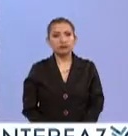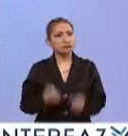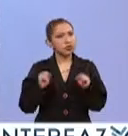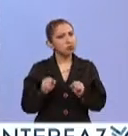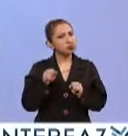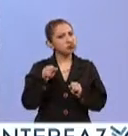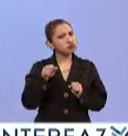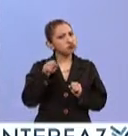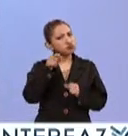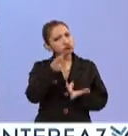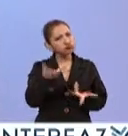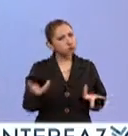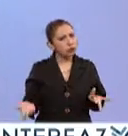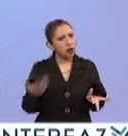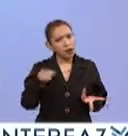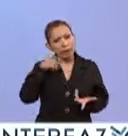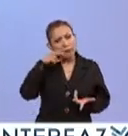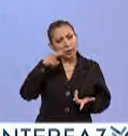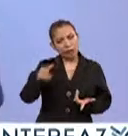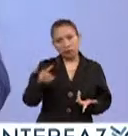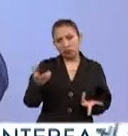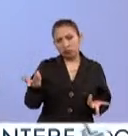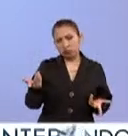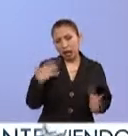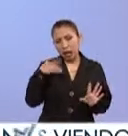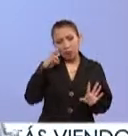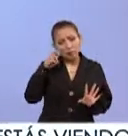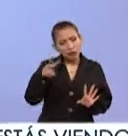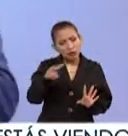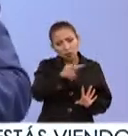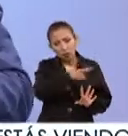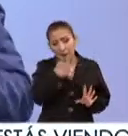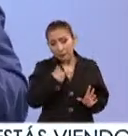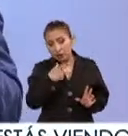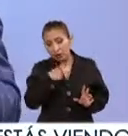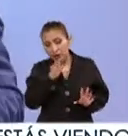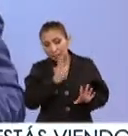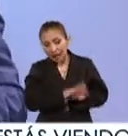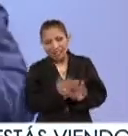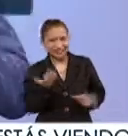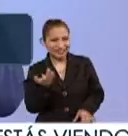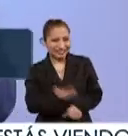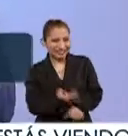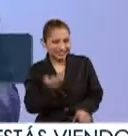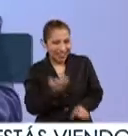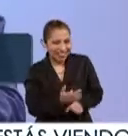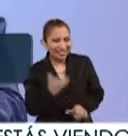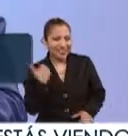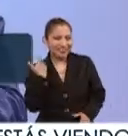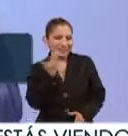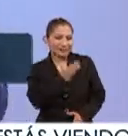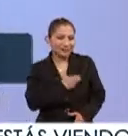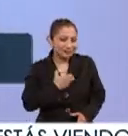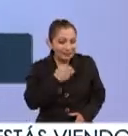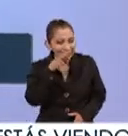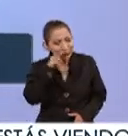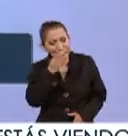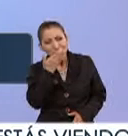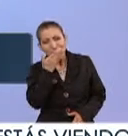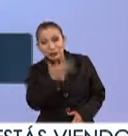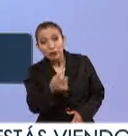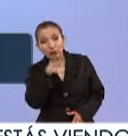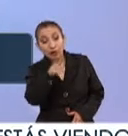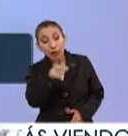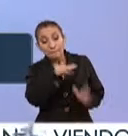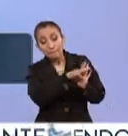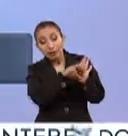Seguramente usted de una forma u otra se ha encontrado con una de las personas más simpáticas, agradables, pero además con una